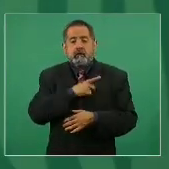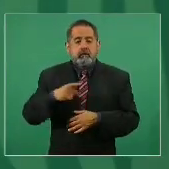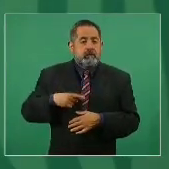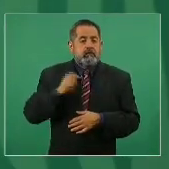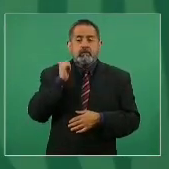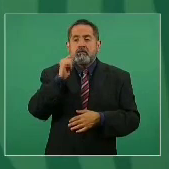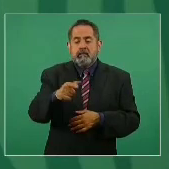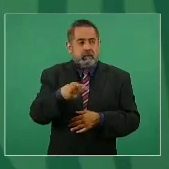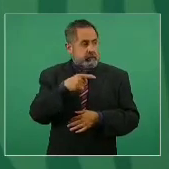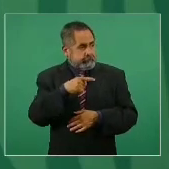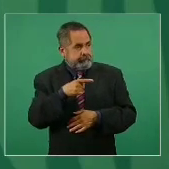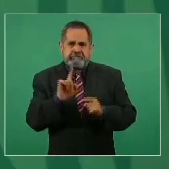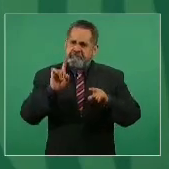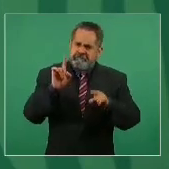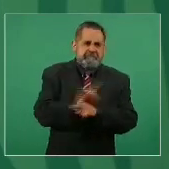a ningún acto